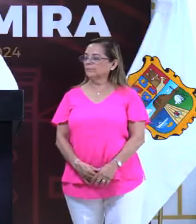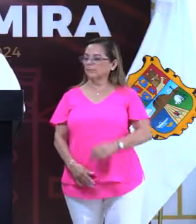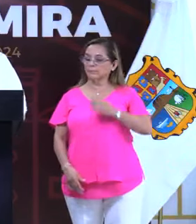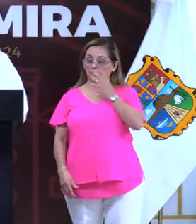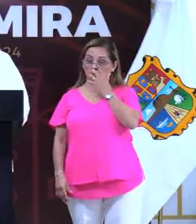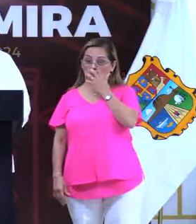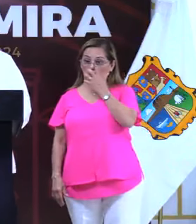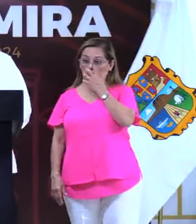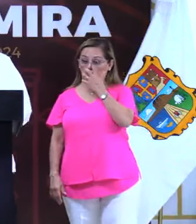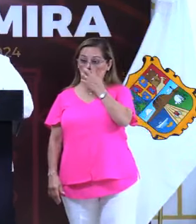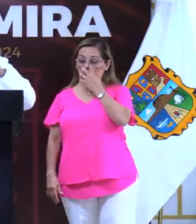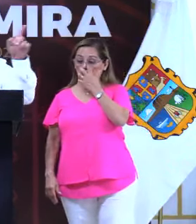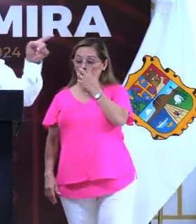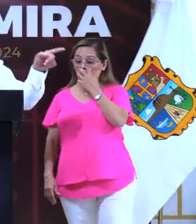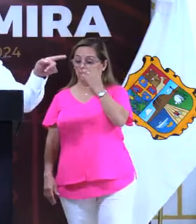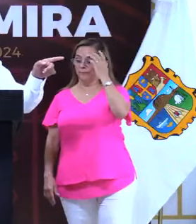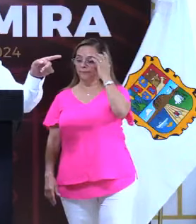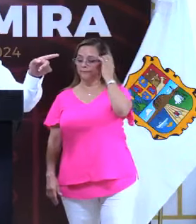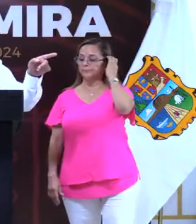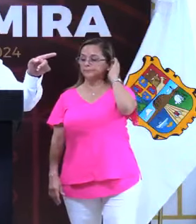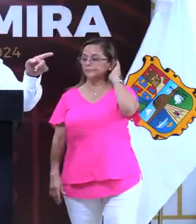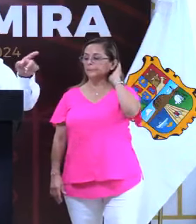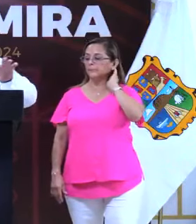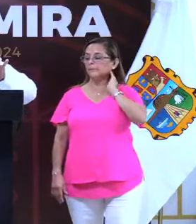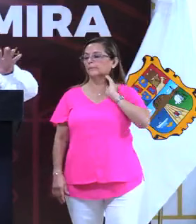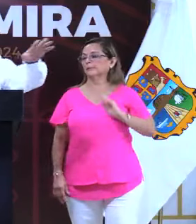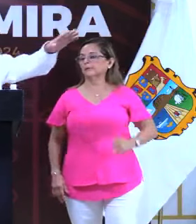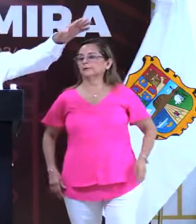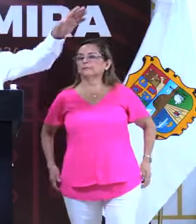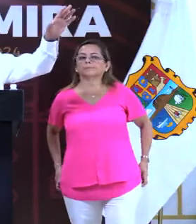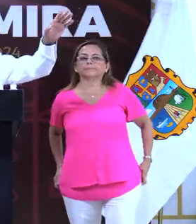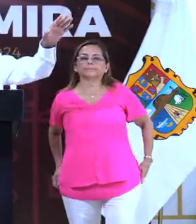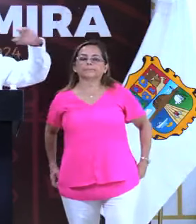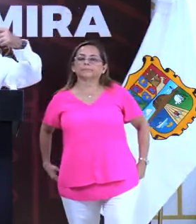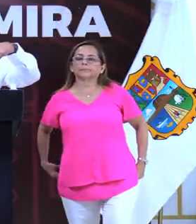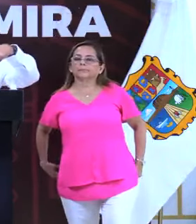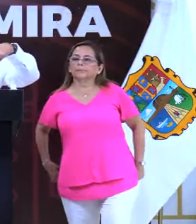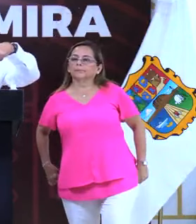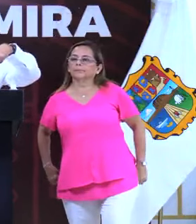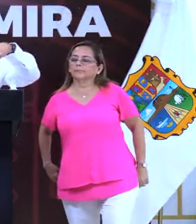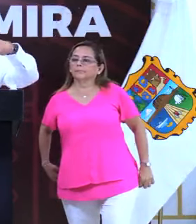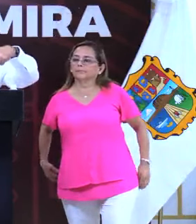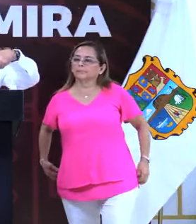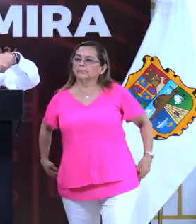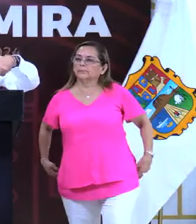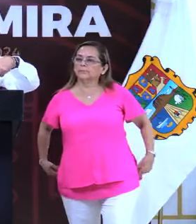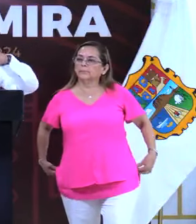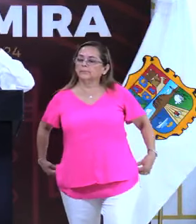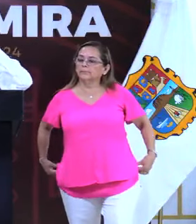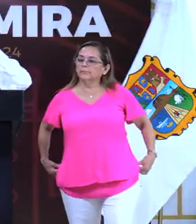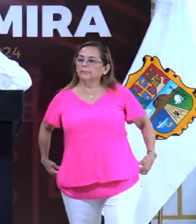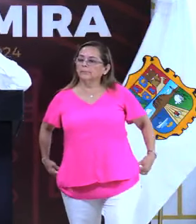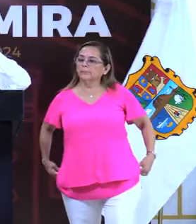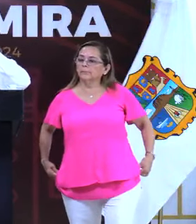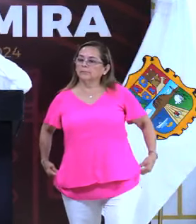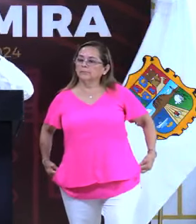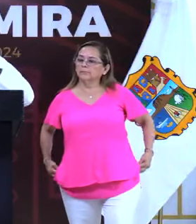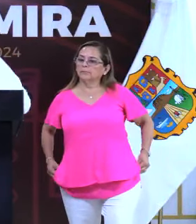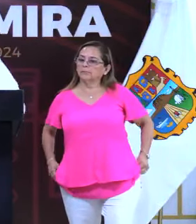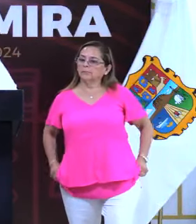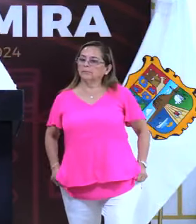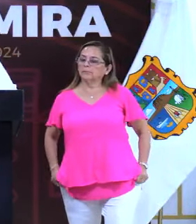una pandemia peor que la pandemia del COVID, ¿eh? Porque esa ya salió y esta no. La pandemia de la